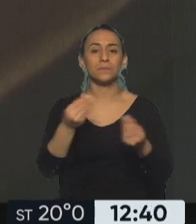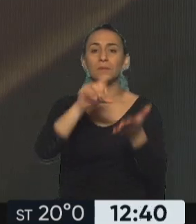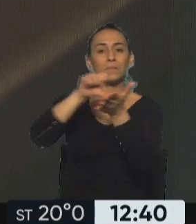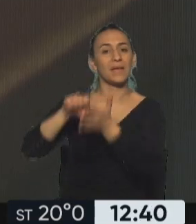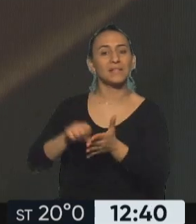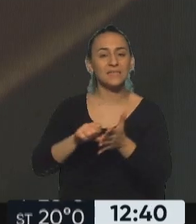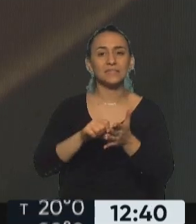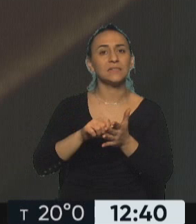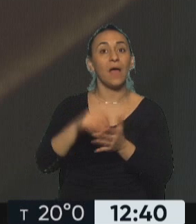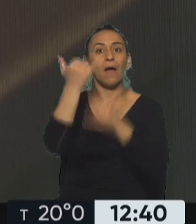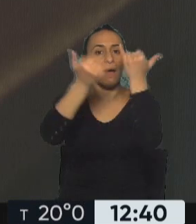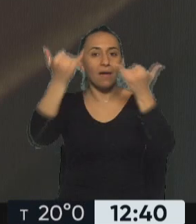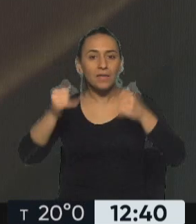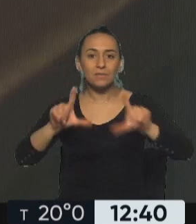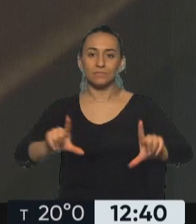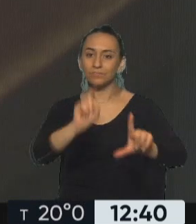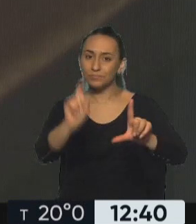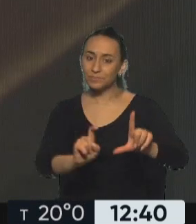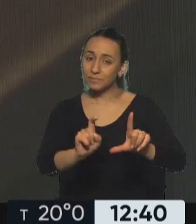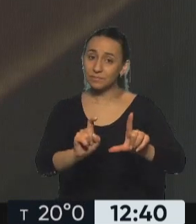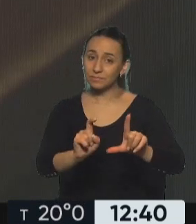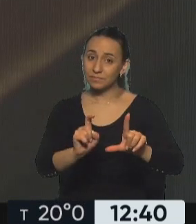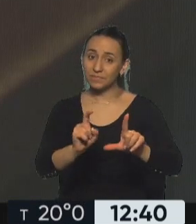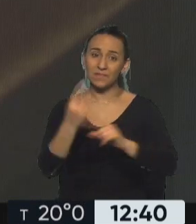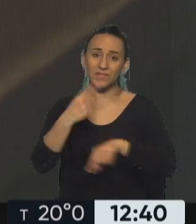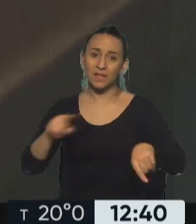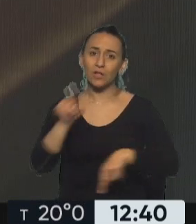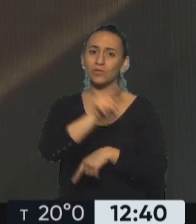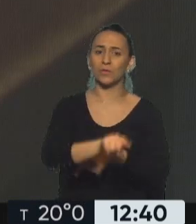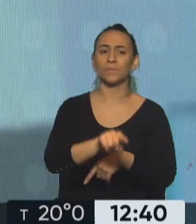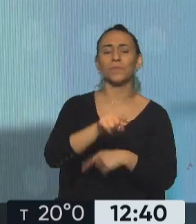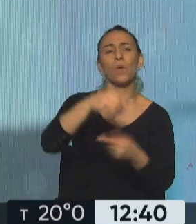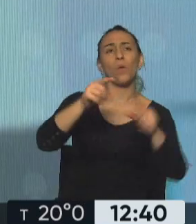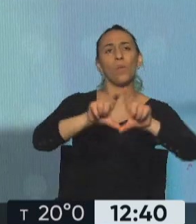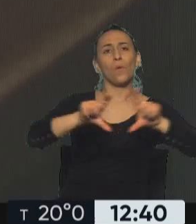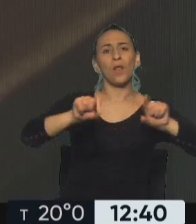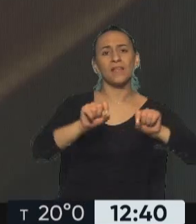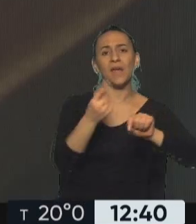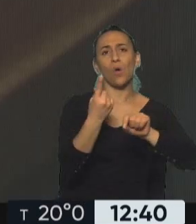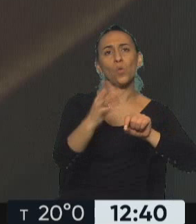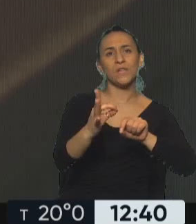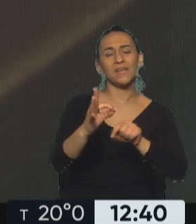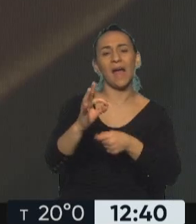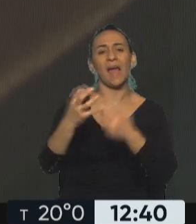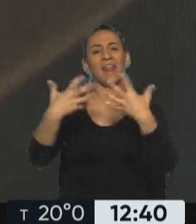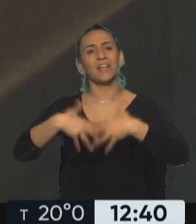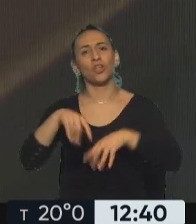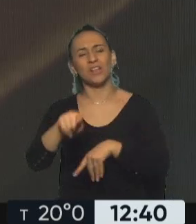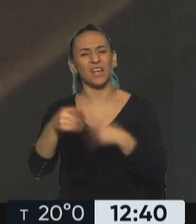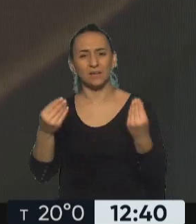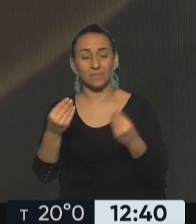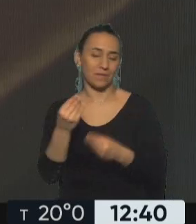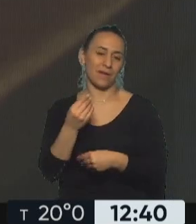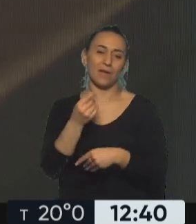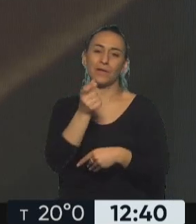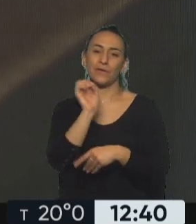no. Y por otro lado, boleta única electrónica es un nombre de fantasía que la empresa MSA le